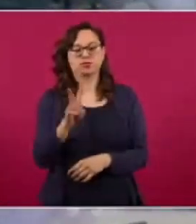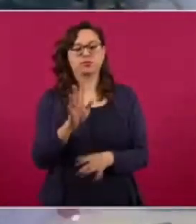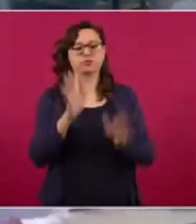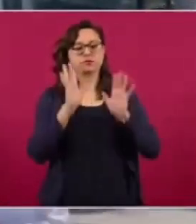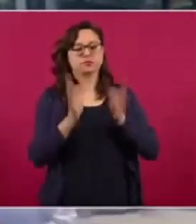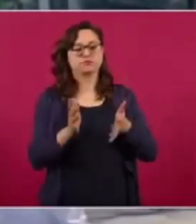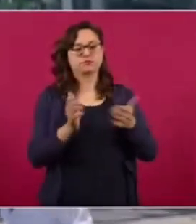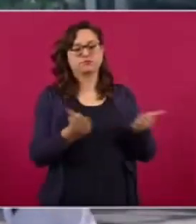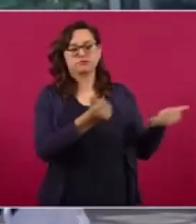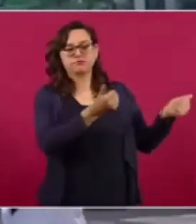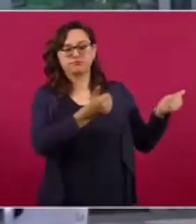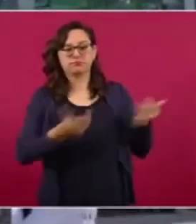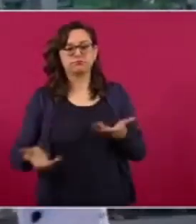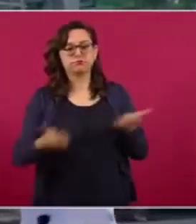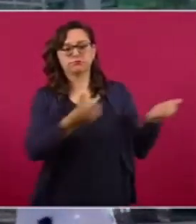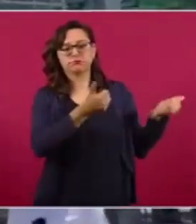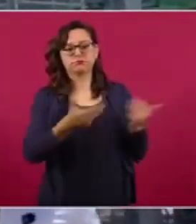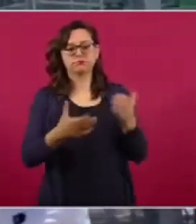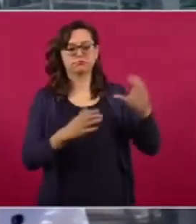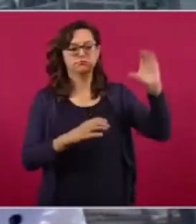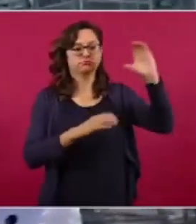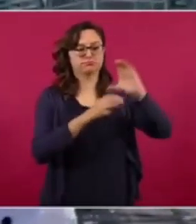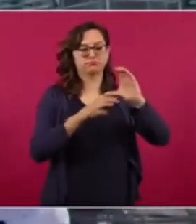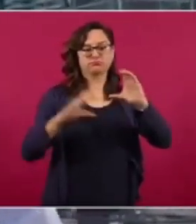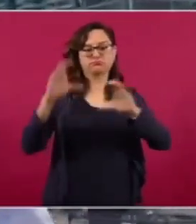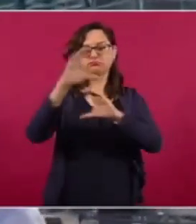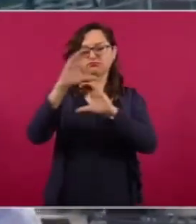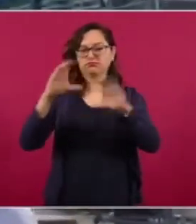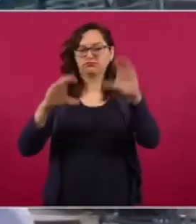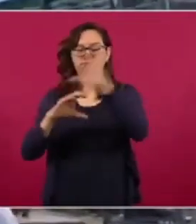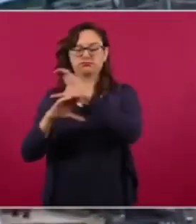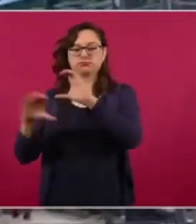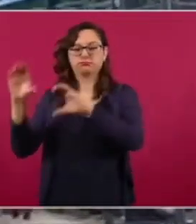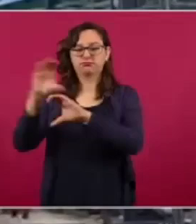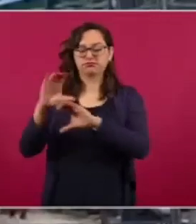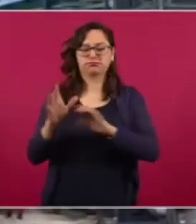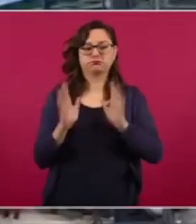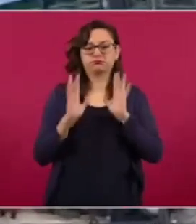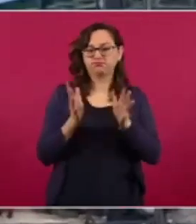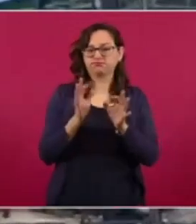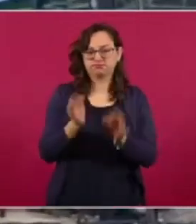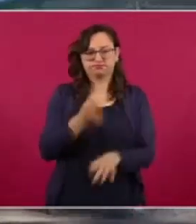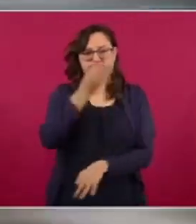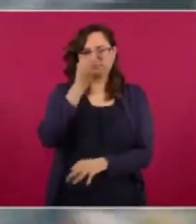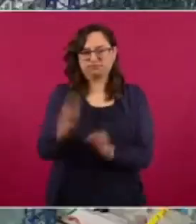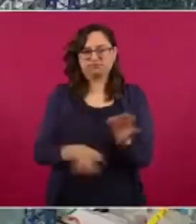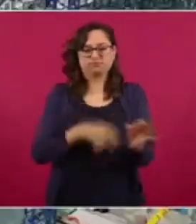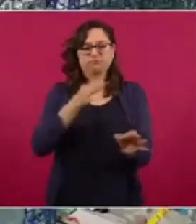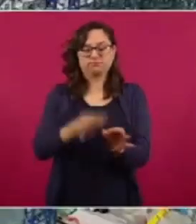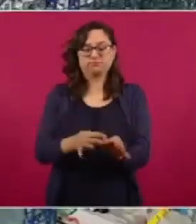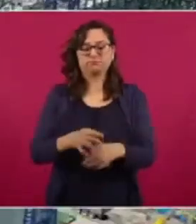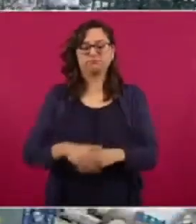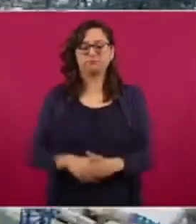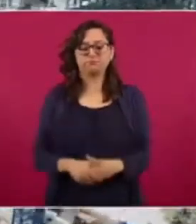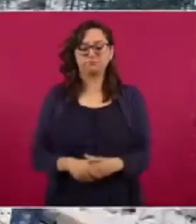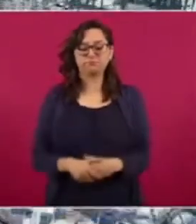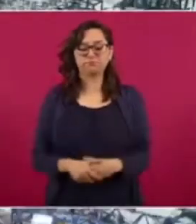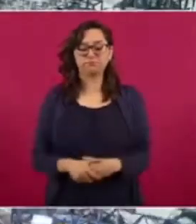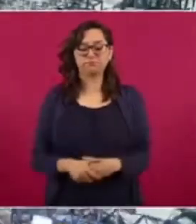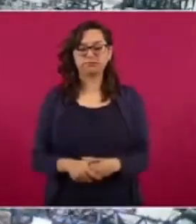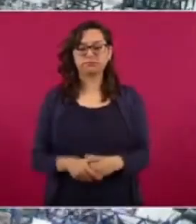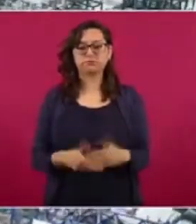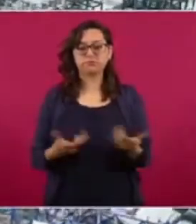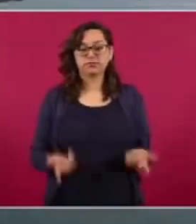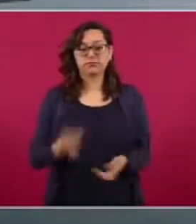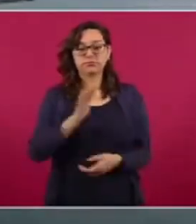está casi lista. Todos los módulos ya están aquí y se están colocando. Va el avance. Los módulos que conforman gran parte de las